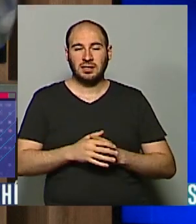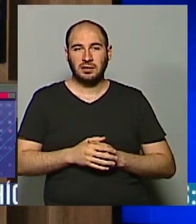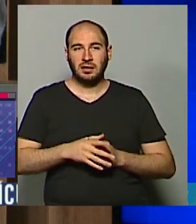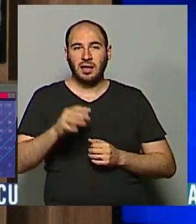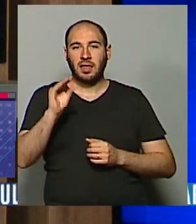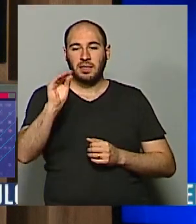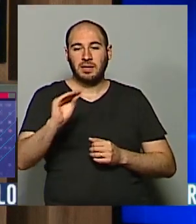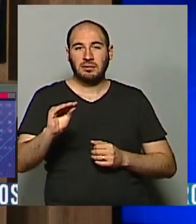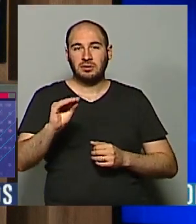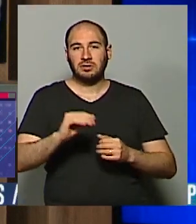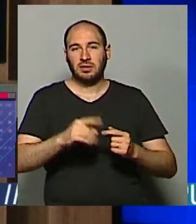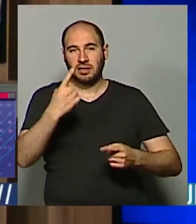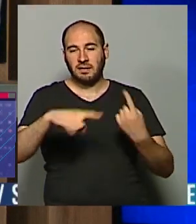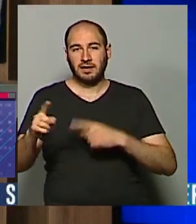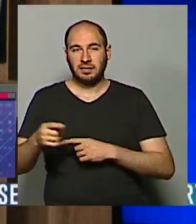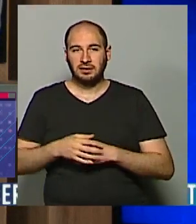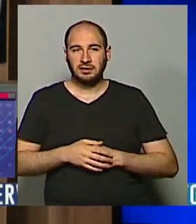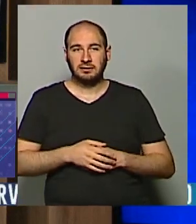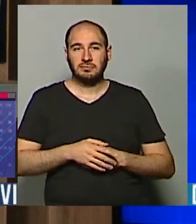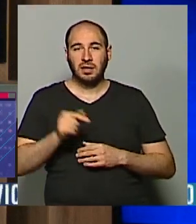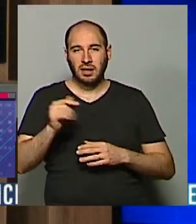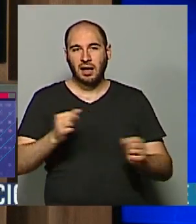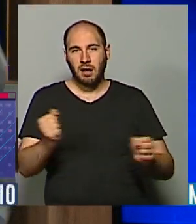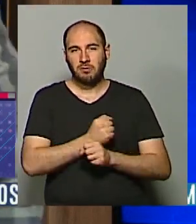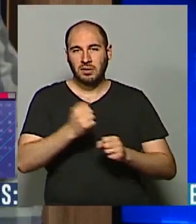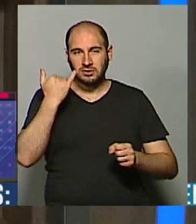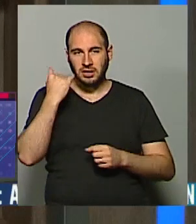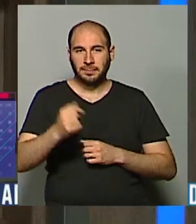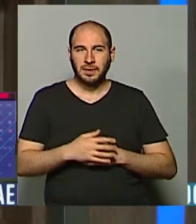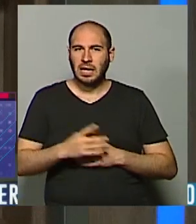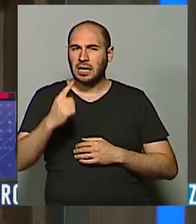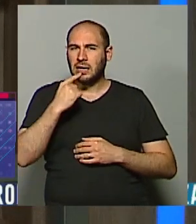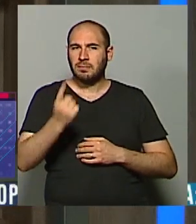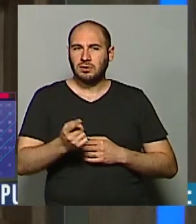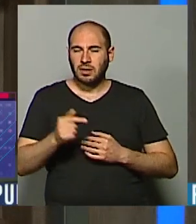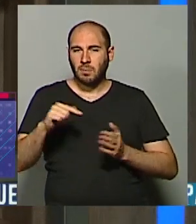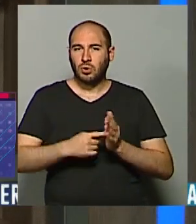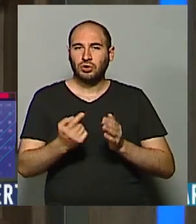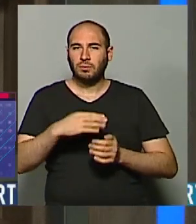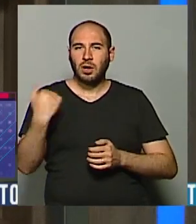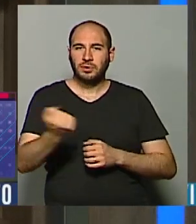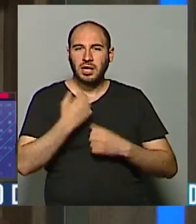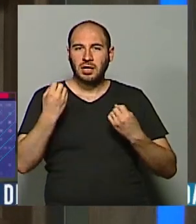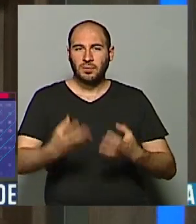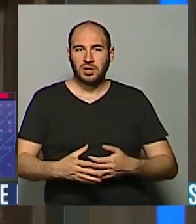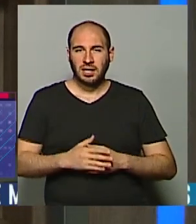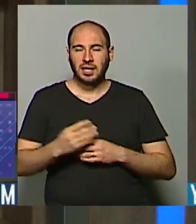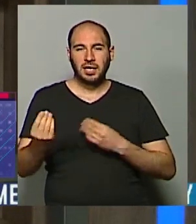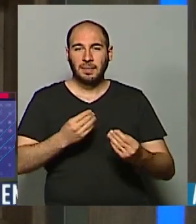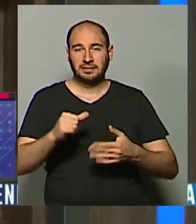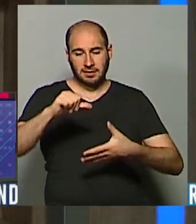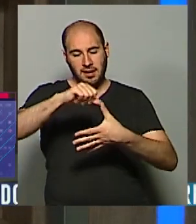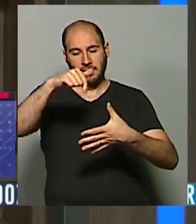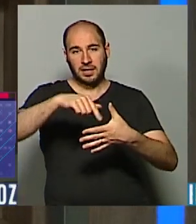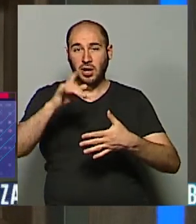distintos departamentos y se dio finalmente la victoria. Y aquí creo que das en un punto clave porque el hecho de lo que está sucediendo en América